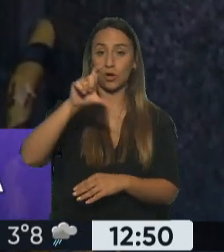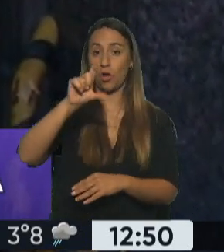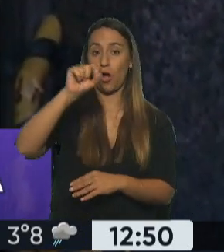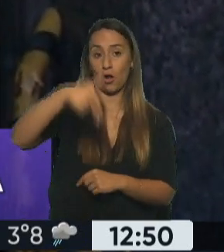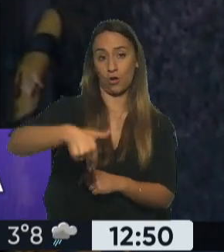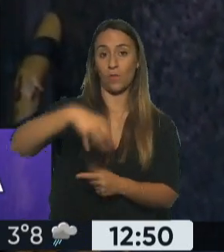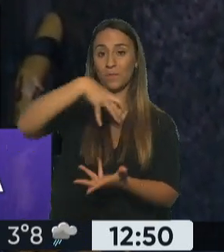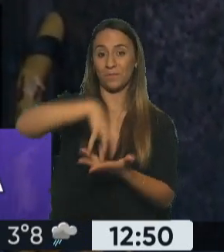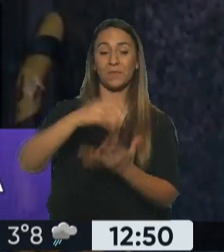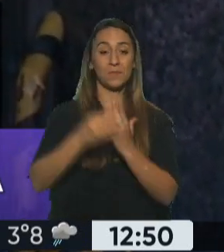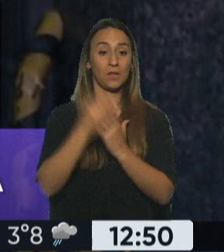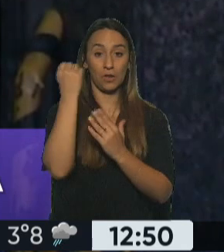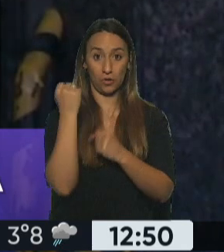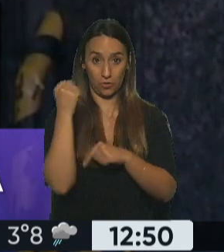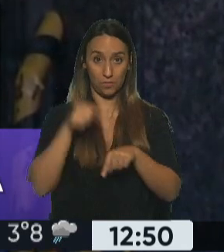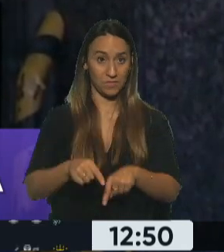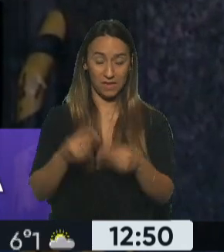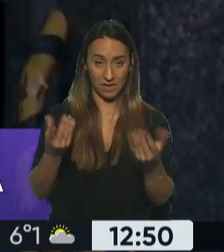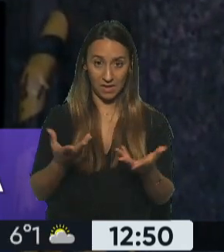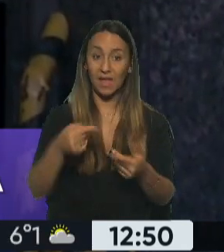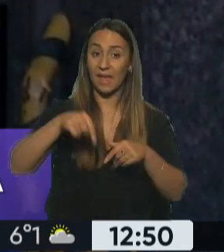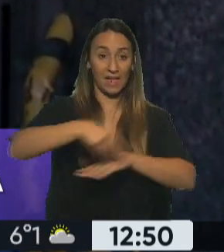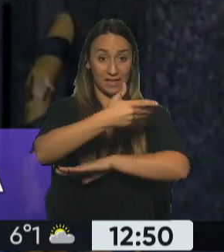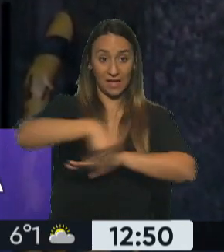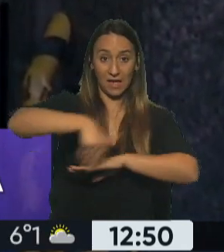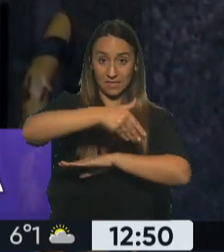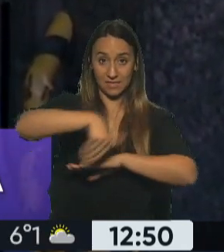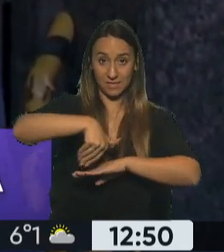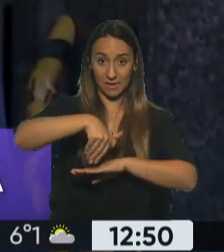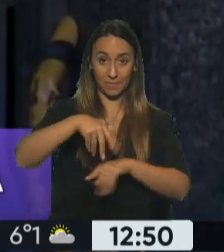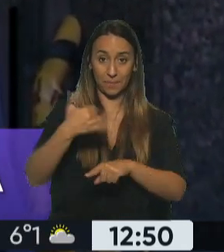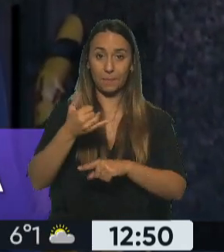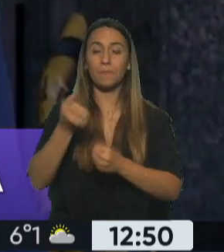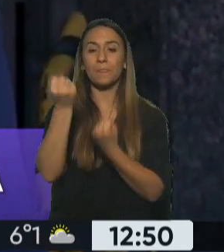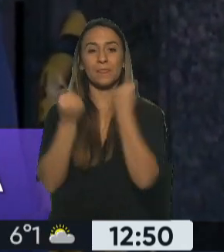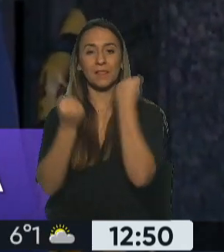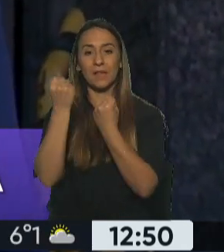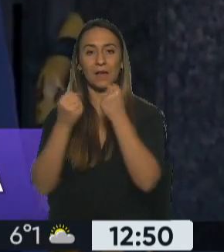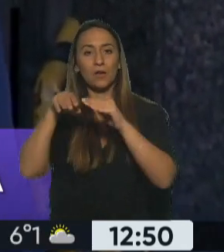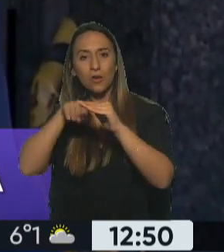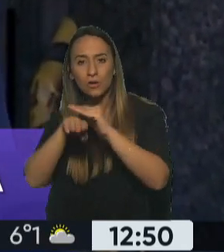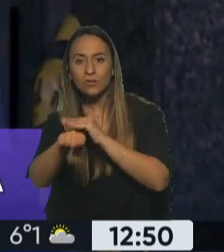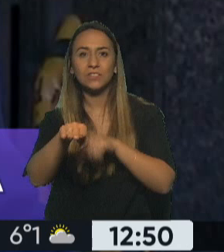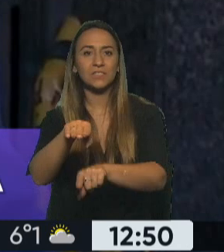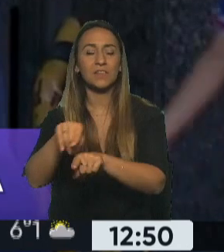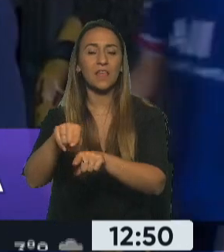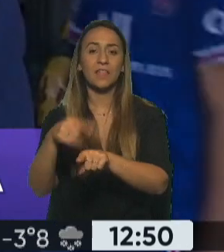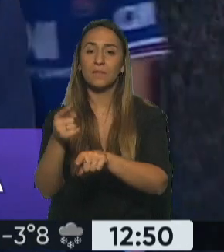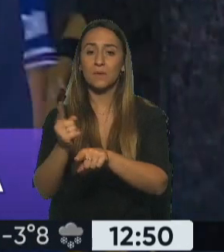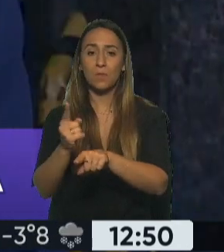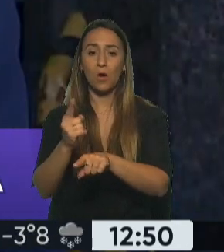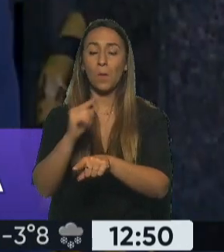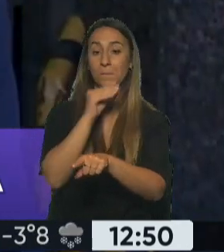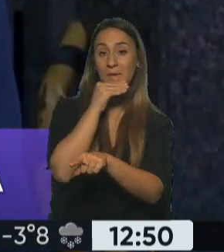Palacio de Hacienda sobre eh esta calle está el ingreso a la cochera por donde eh entraría Sergio